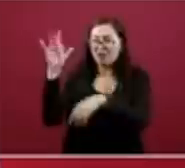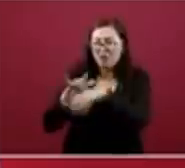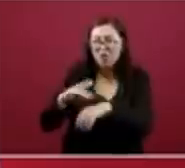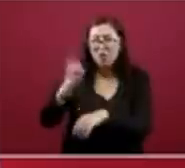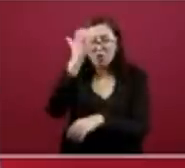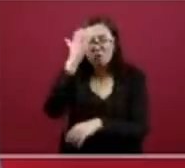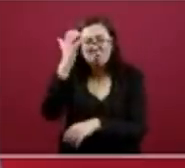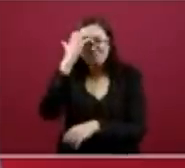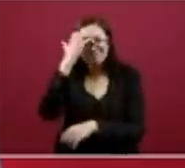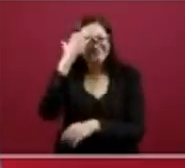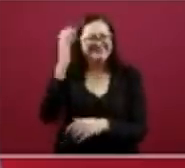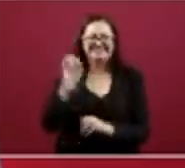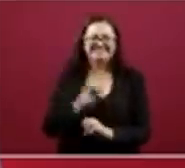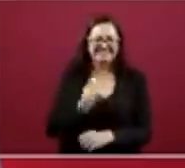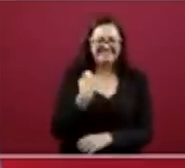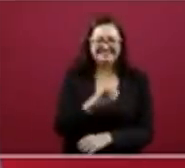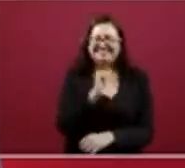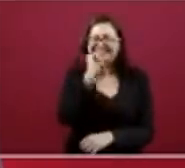tecnócratas,